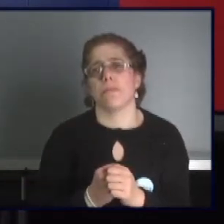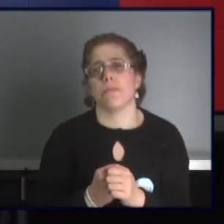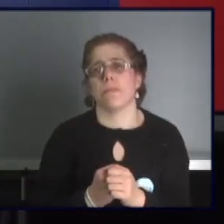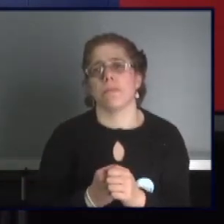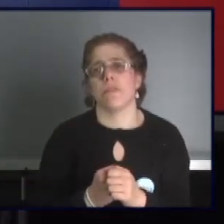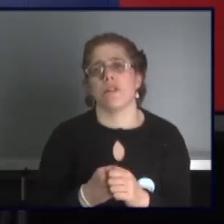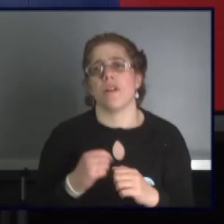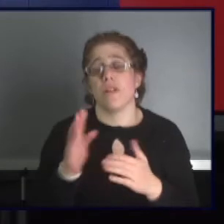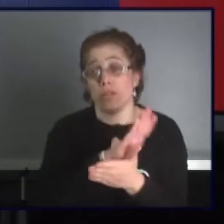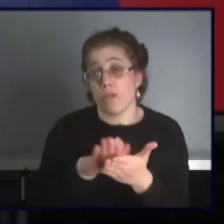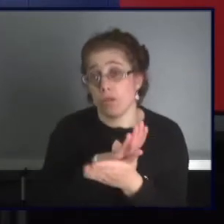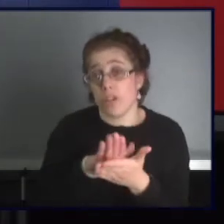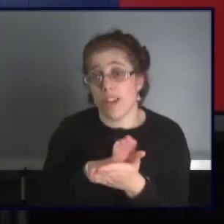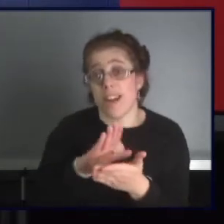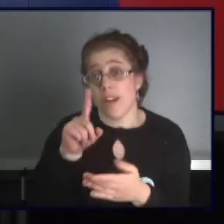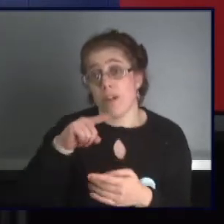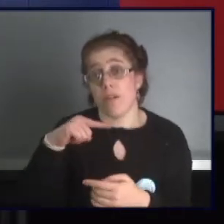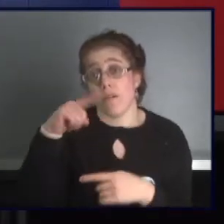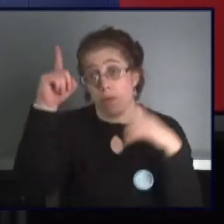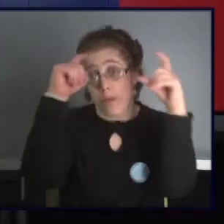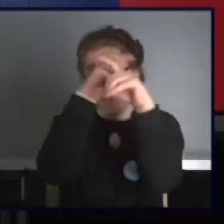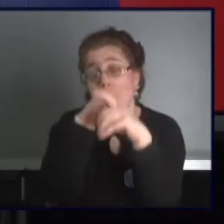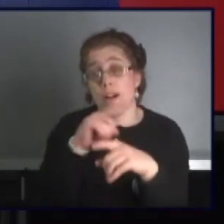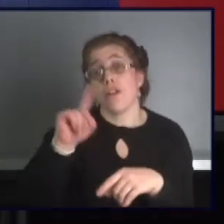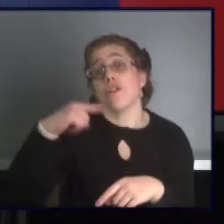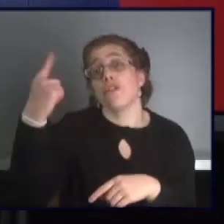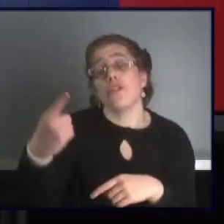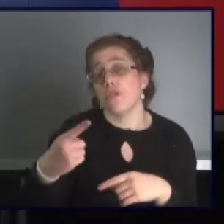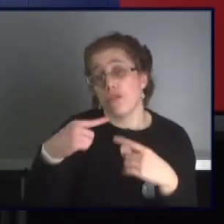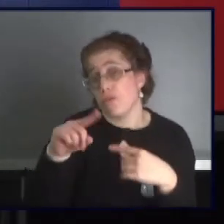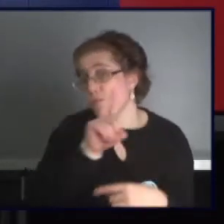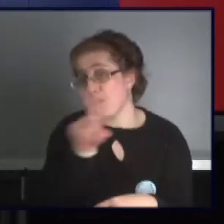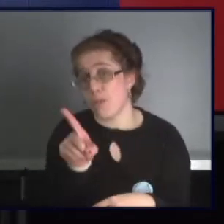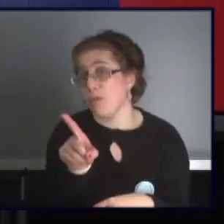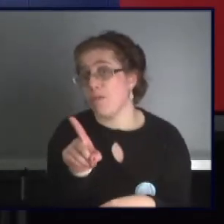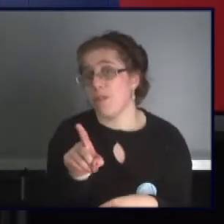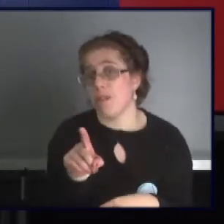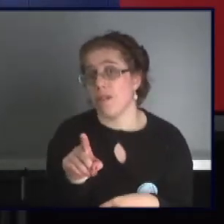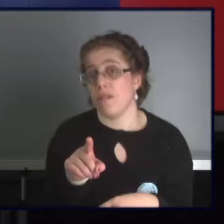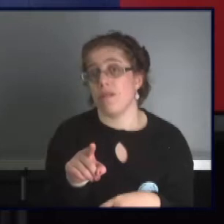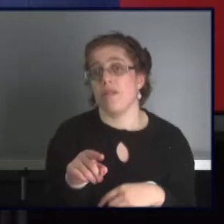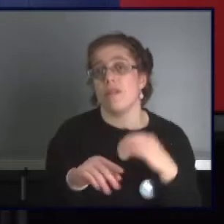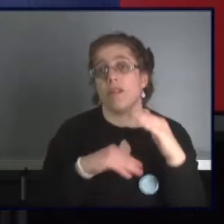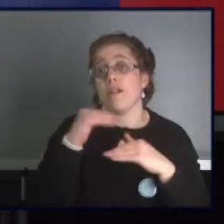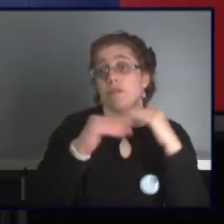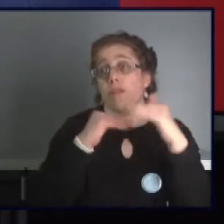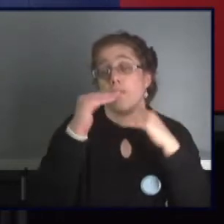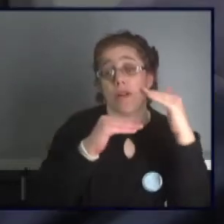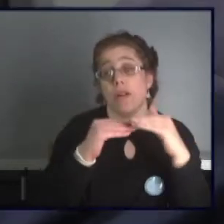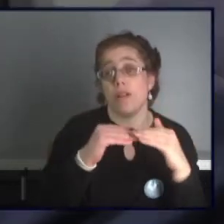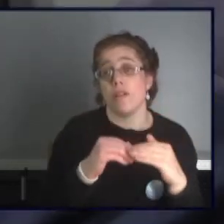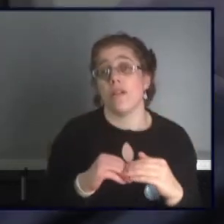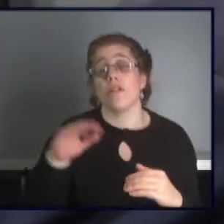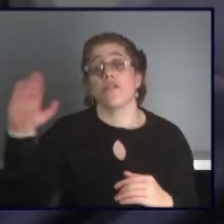resuelven algunos problemas y otros no nosotros estamos en contra de que se hagan las obras pero claramente es como